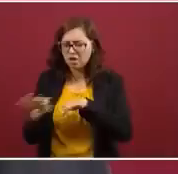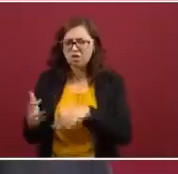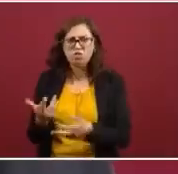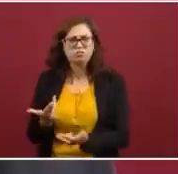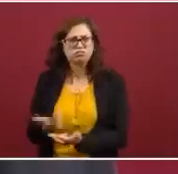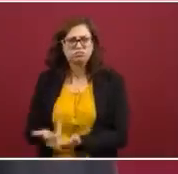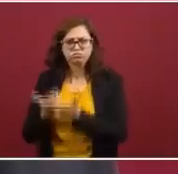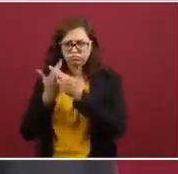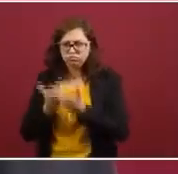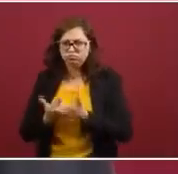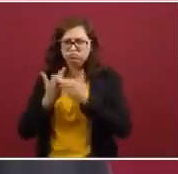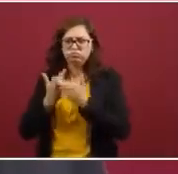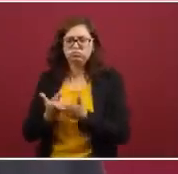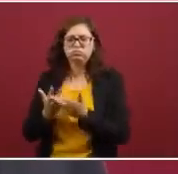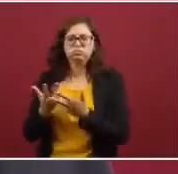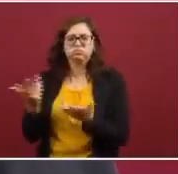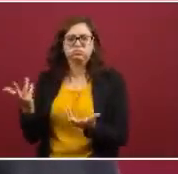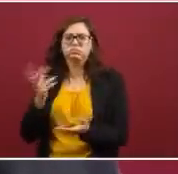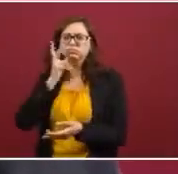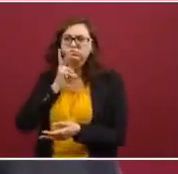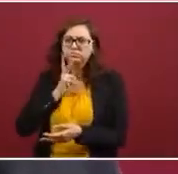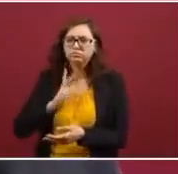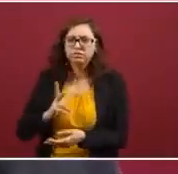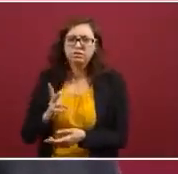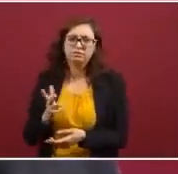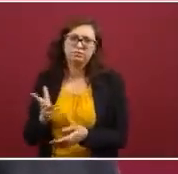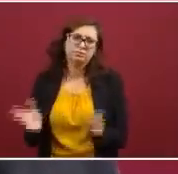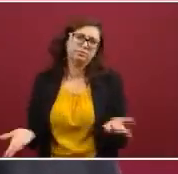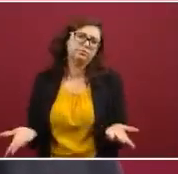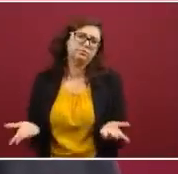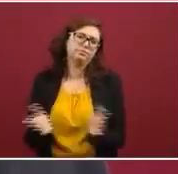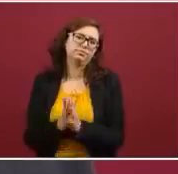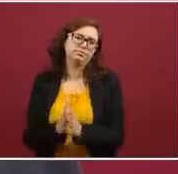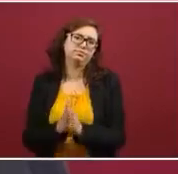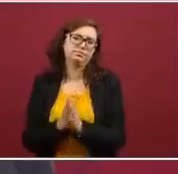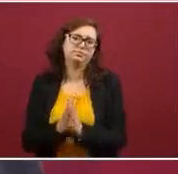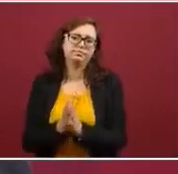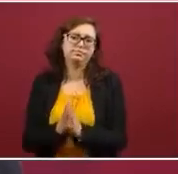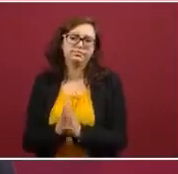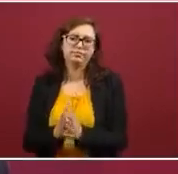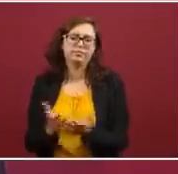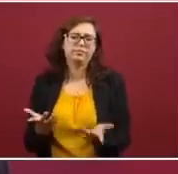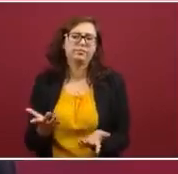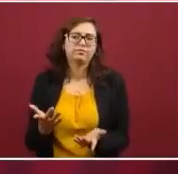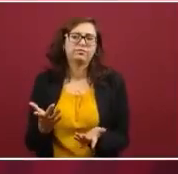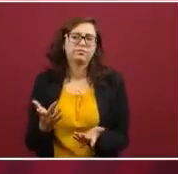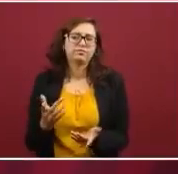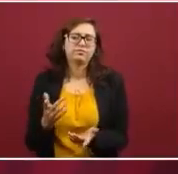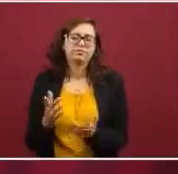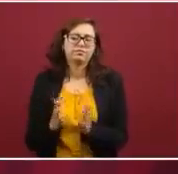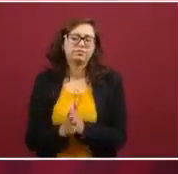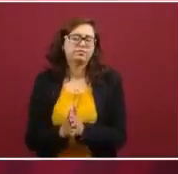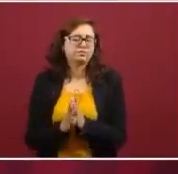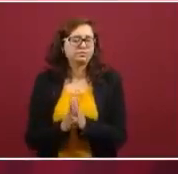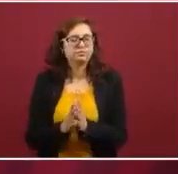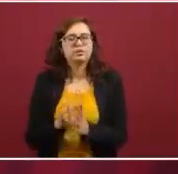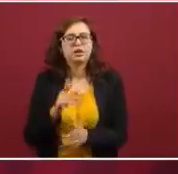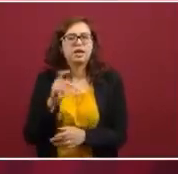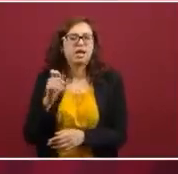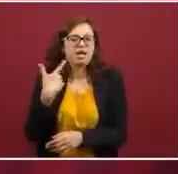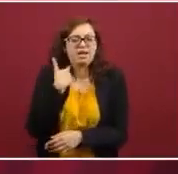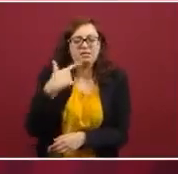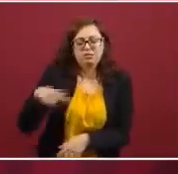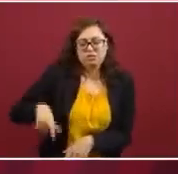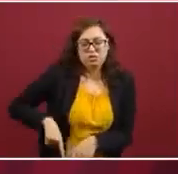porque llegamos al colmo de importar petróleo crudo.